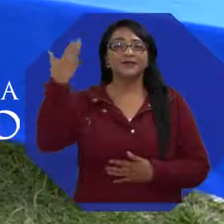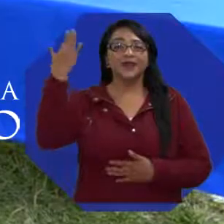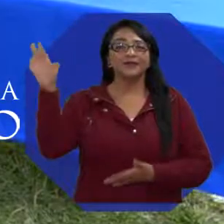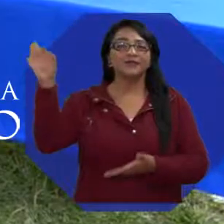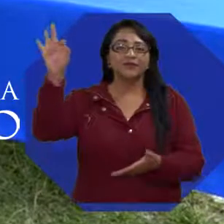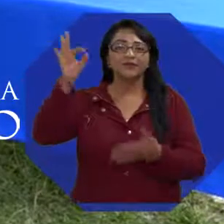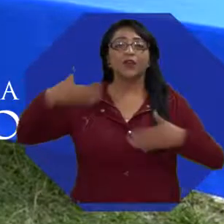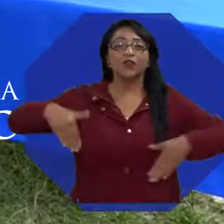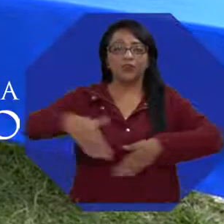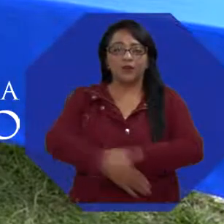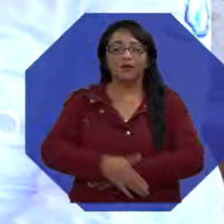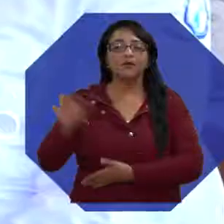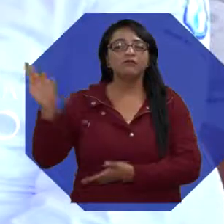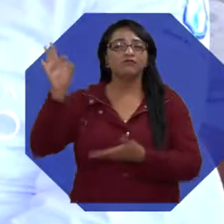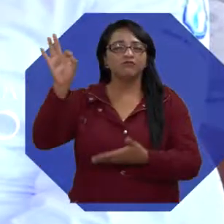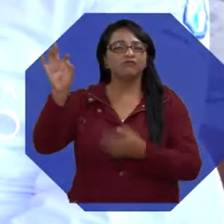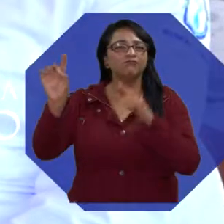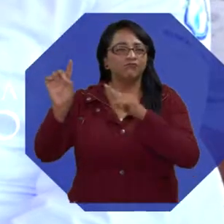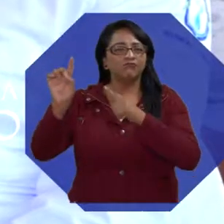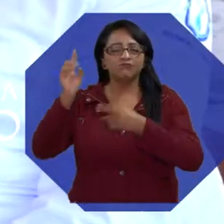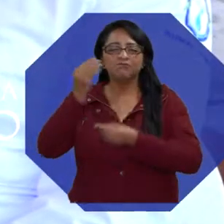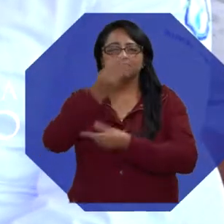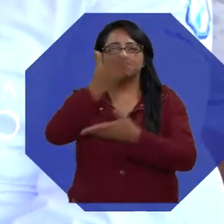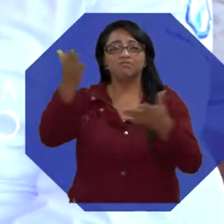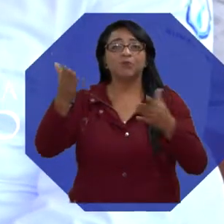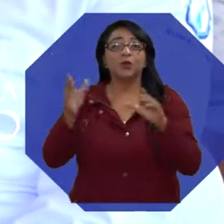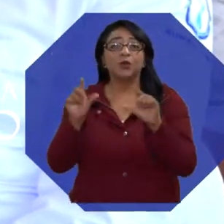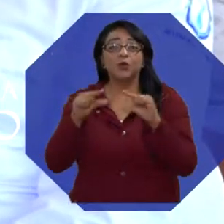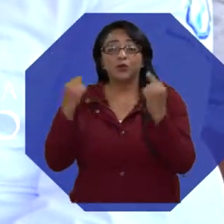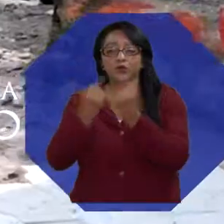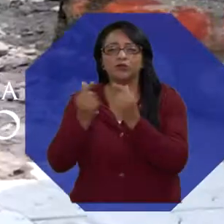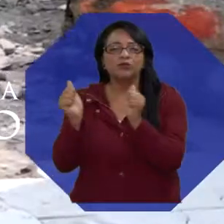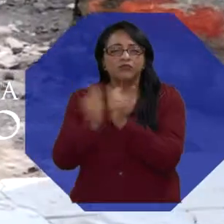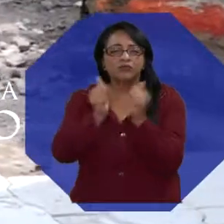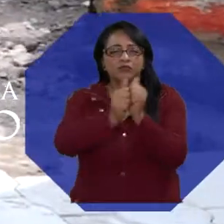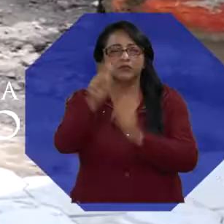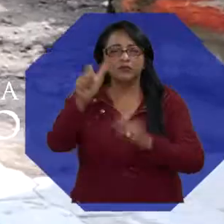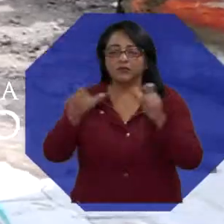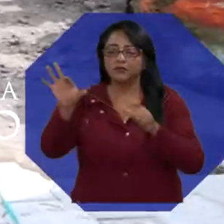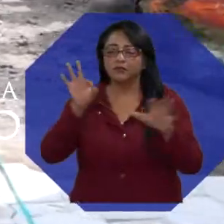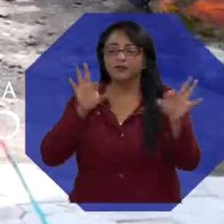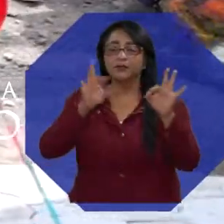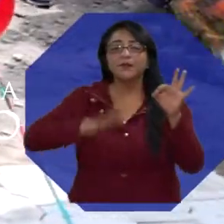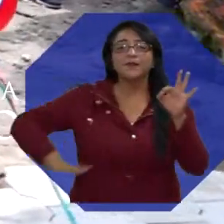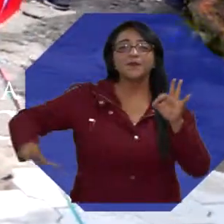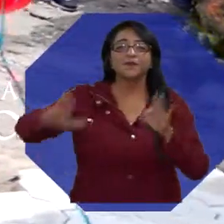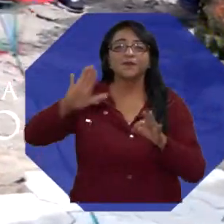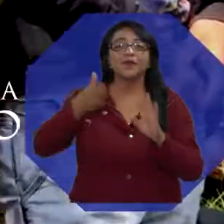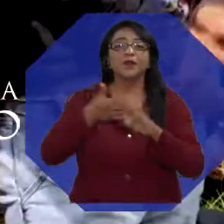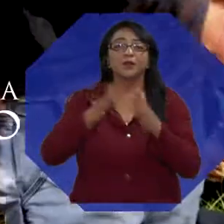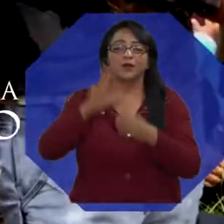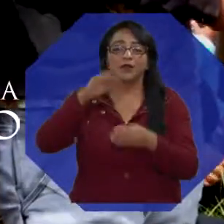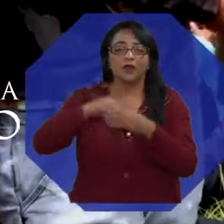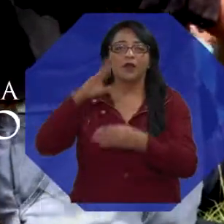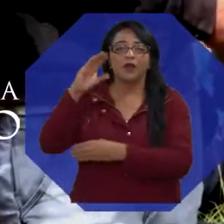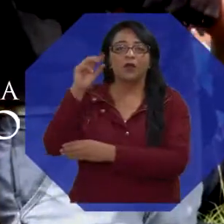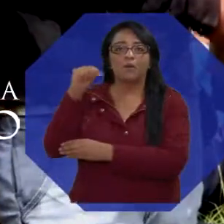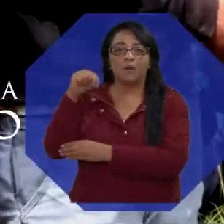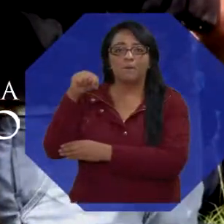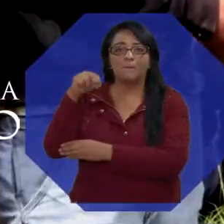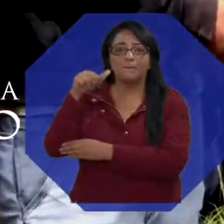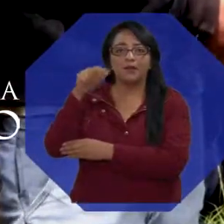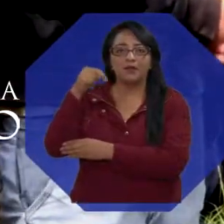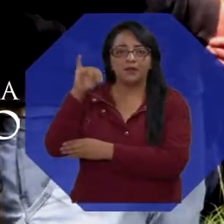El alcalde de Otavalo, Gustavo Pareja Cisneros, conjuntamente con los representantes y moradores de la comunidad, la